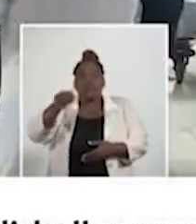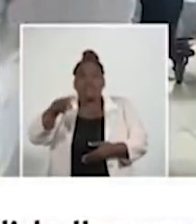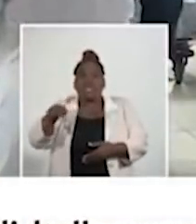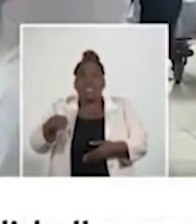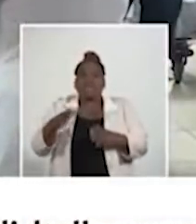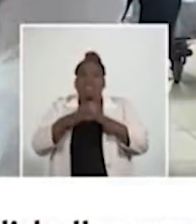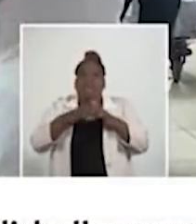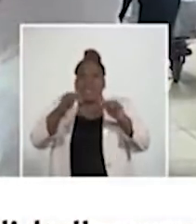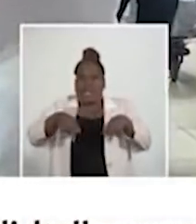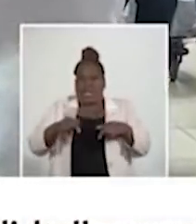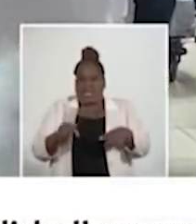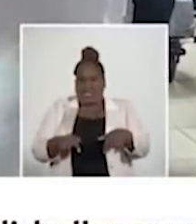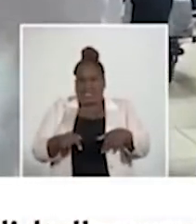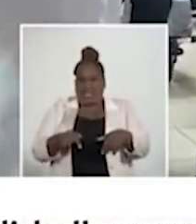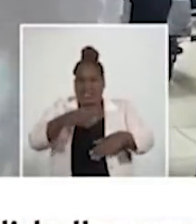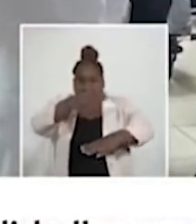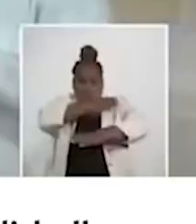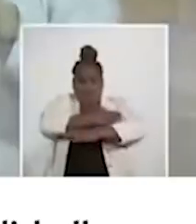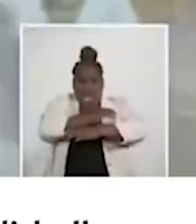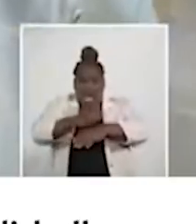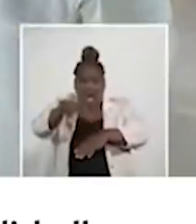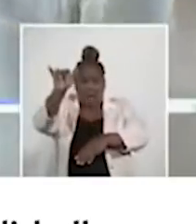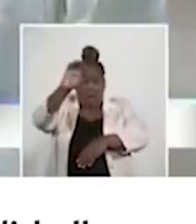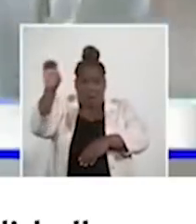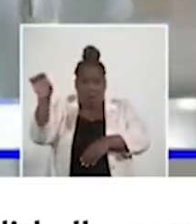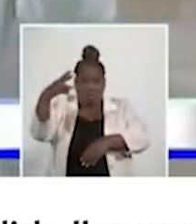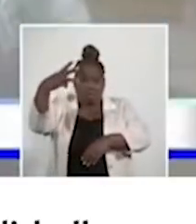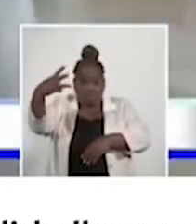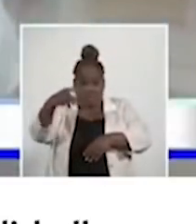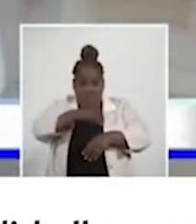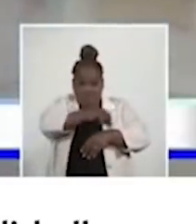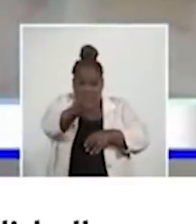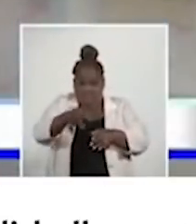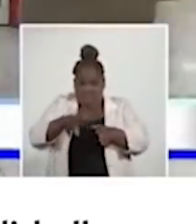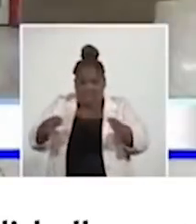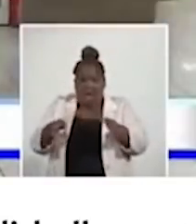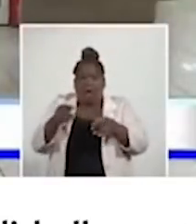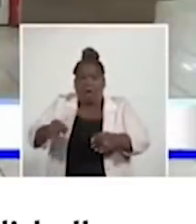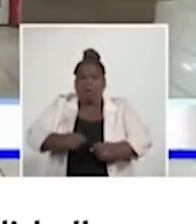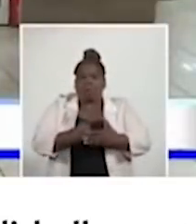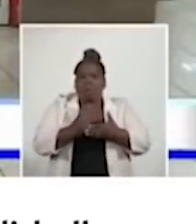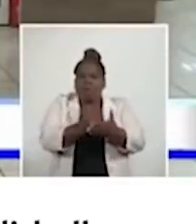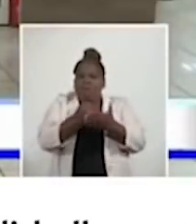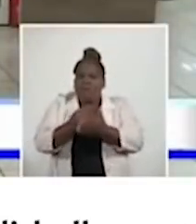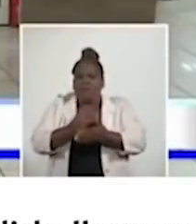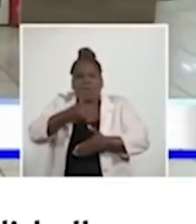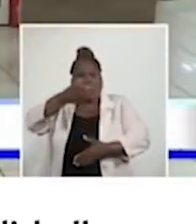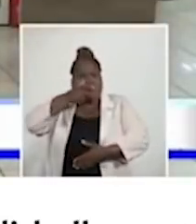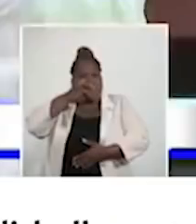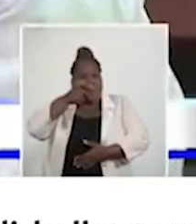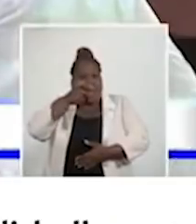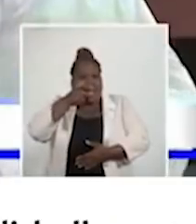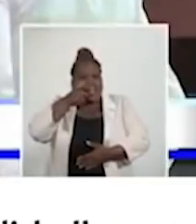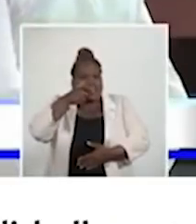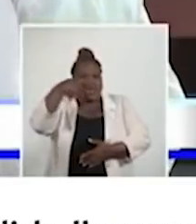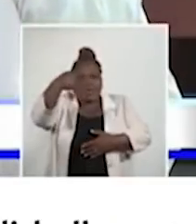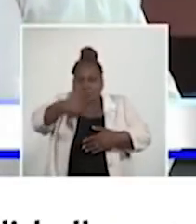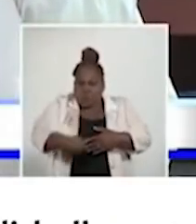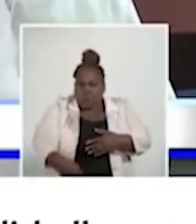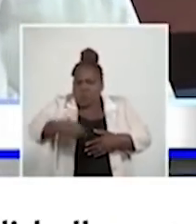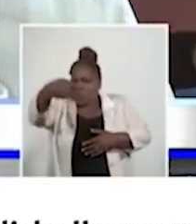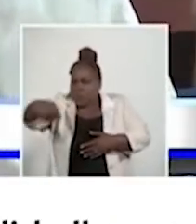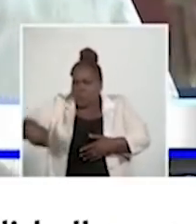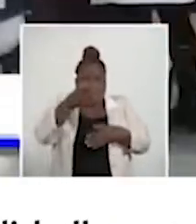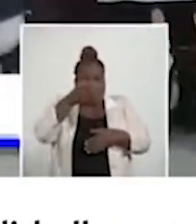Dice Daciel: Daniel, me pasa lo mismo con Willy, le mandé correo y no me ha podido llamar. ¿Puedes ayudarme con eso? Que me llame, please. Yo te sugiero que le vuelvas a escribir. De